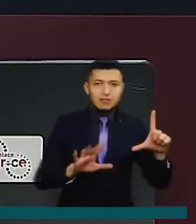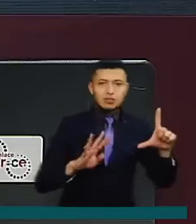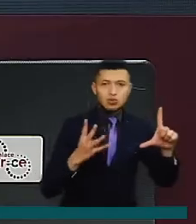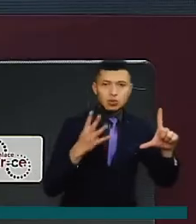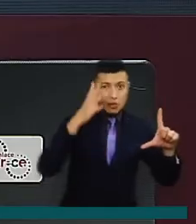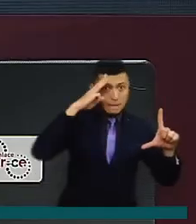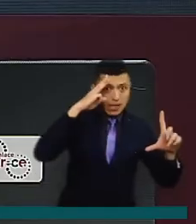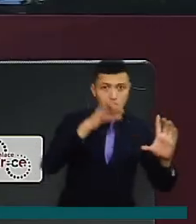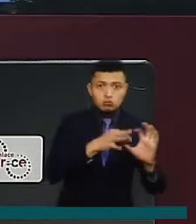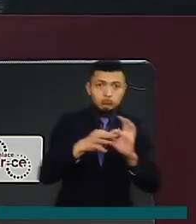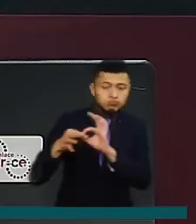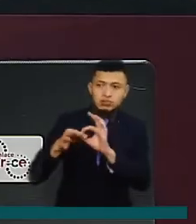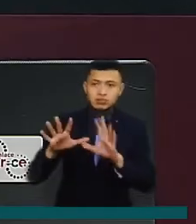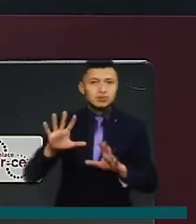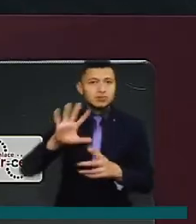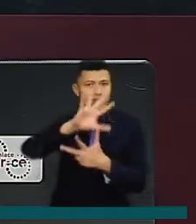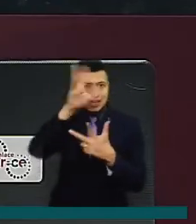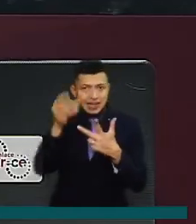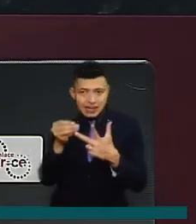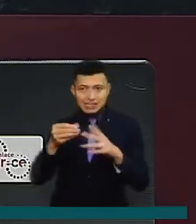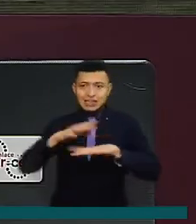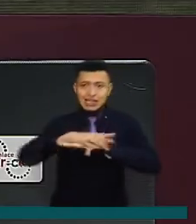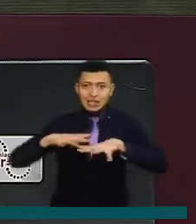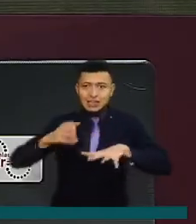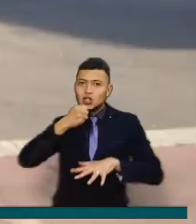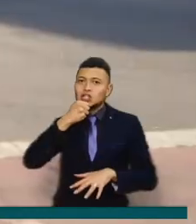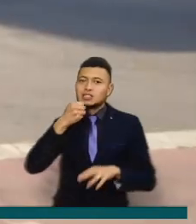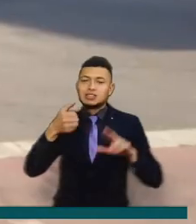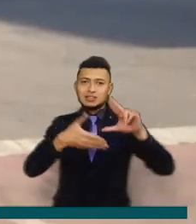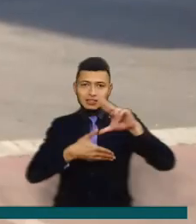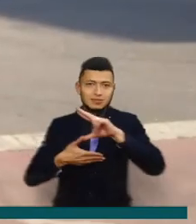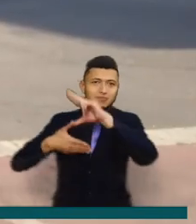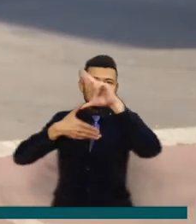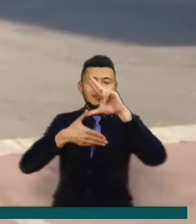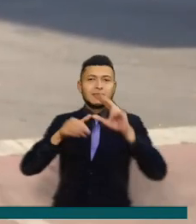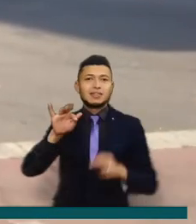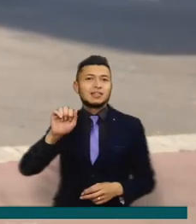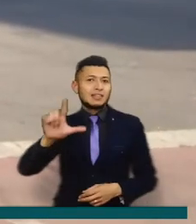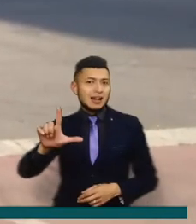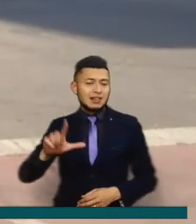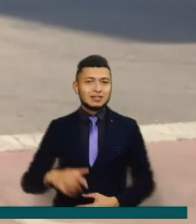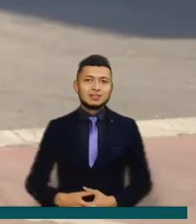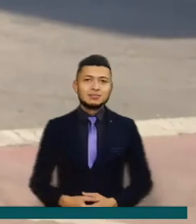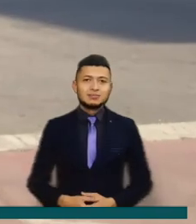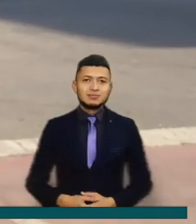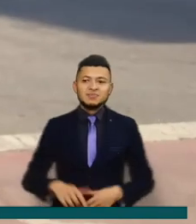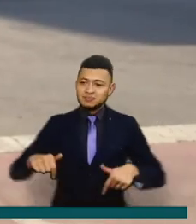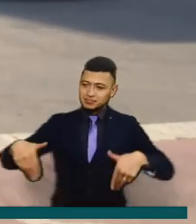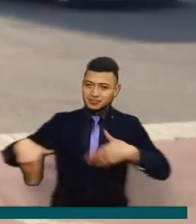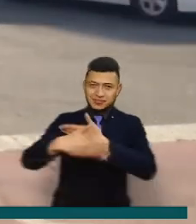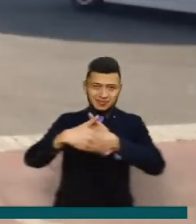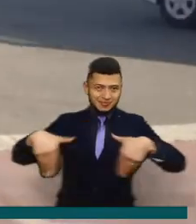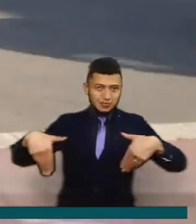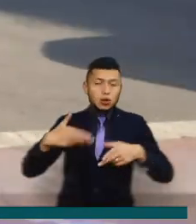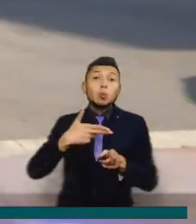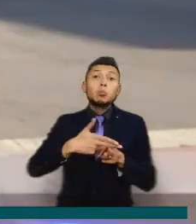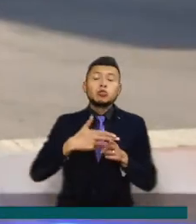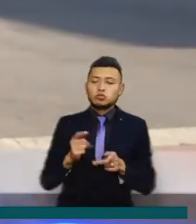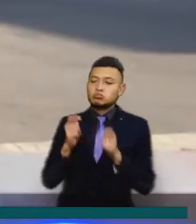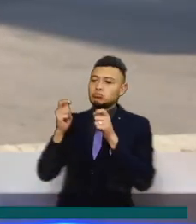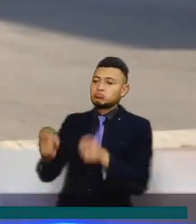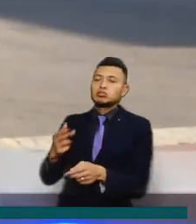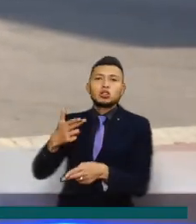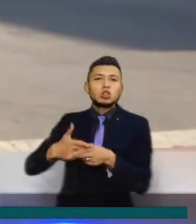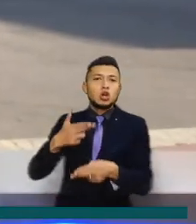Alianza de Enlace 13 y la Red de Noticias de América Latina, TAL. Esta es la calle Bailey, que en unos días llevará el nombre